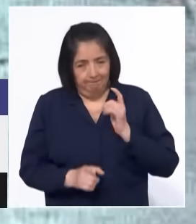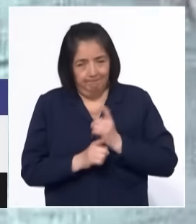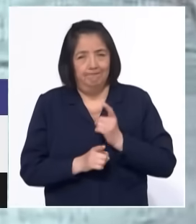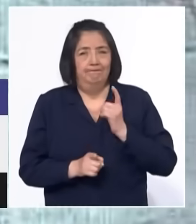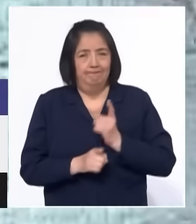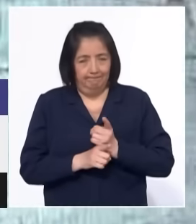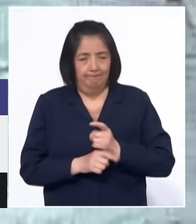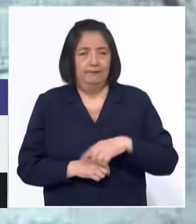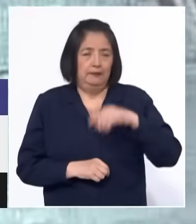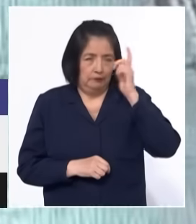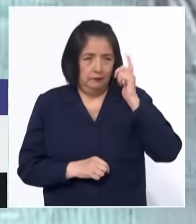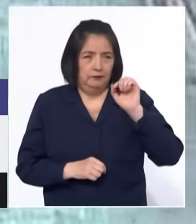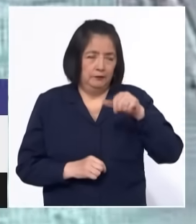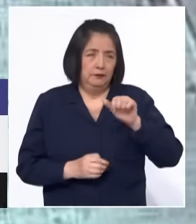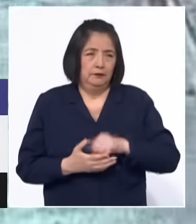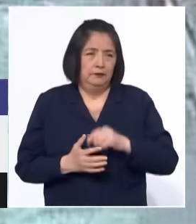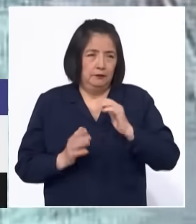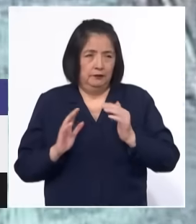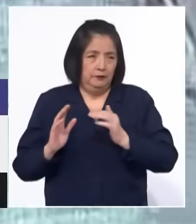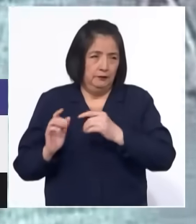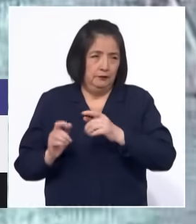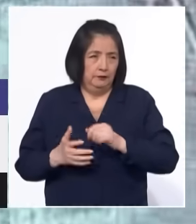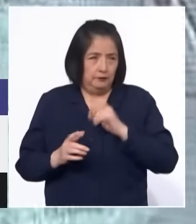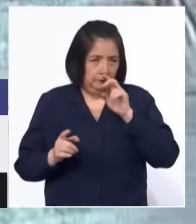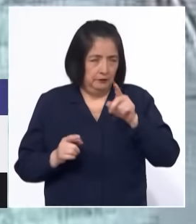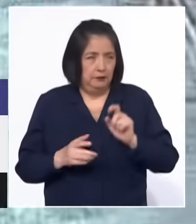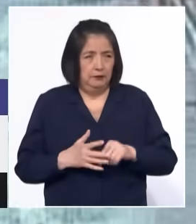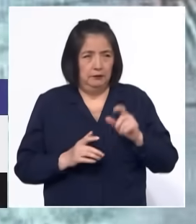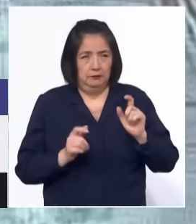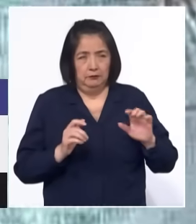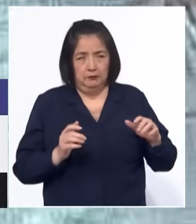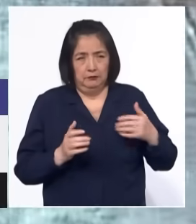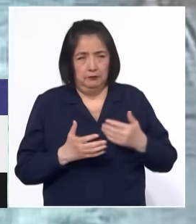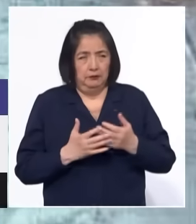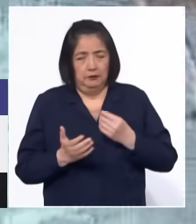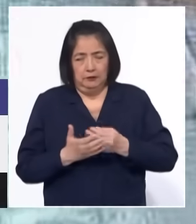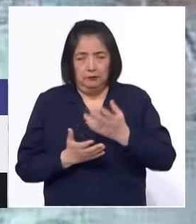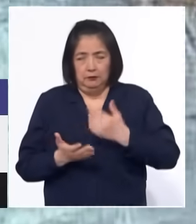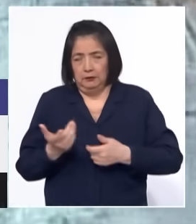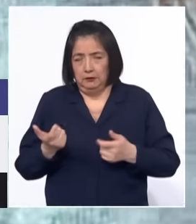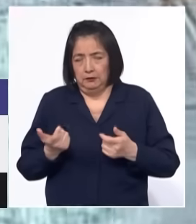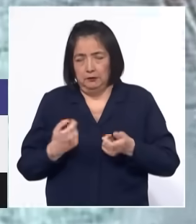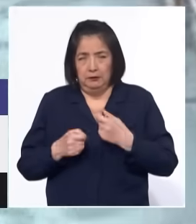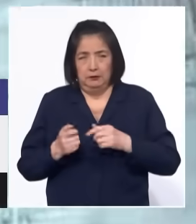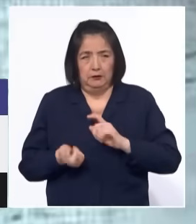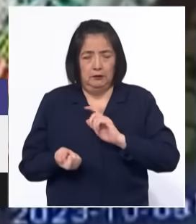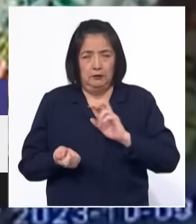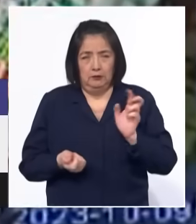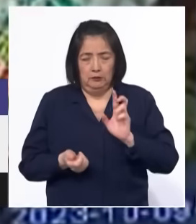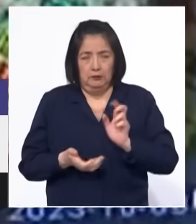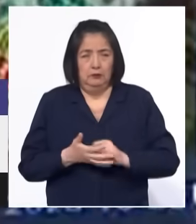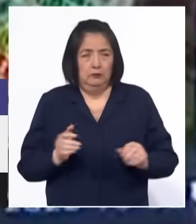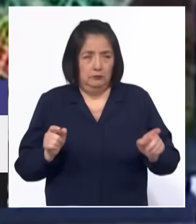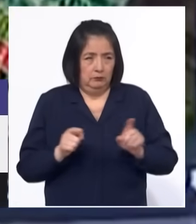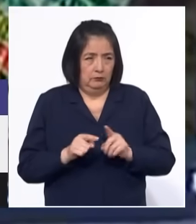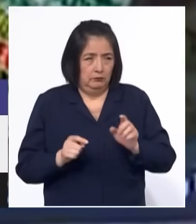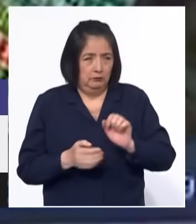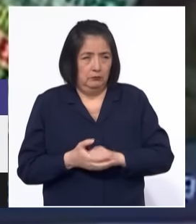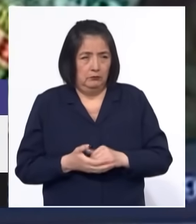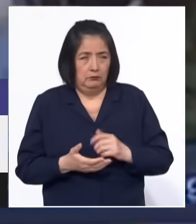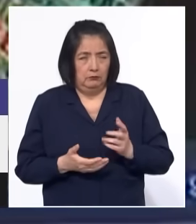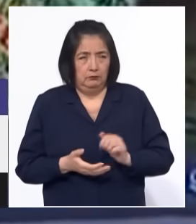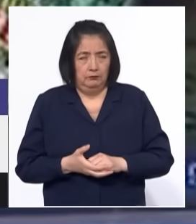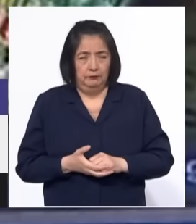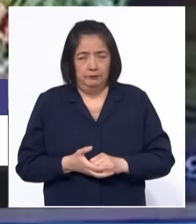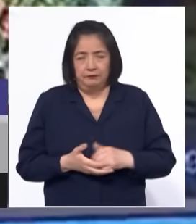Así es, Lorena. En este establecimiento, mira cómo llegan las personas, no solamente compra-venta de dólares, también hay un